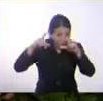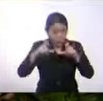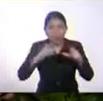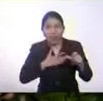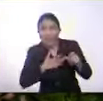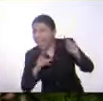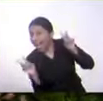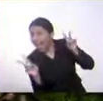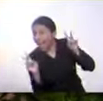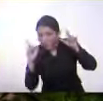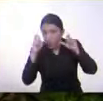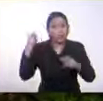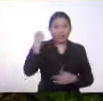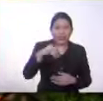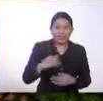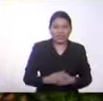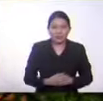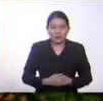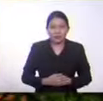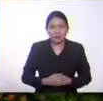con ellos.